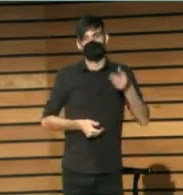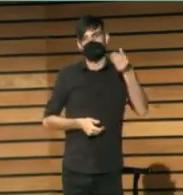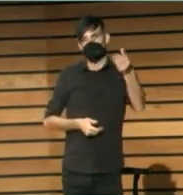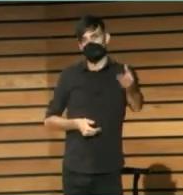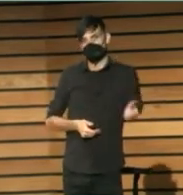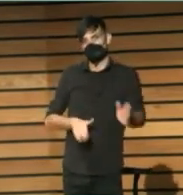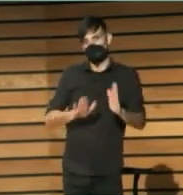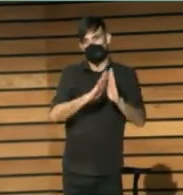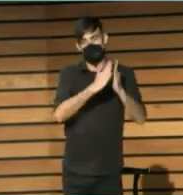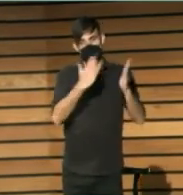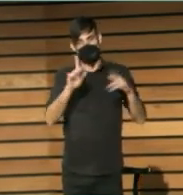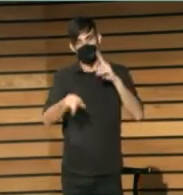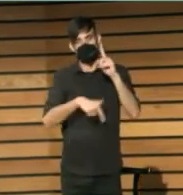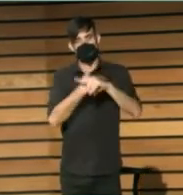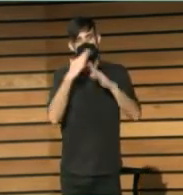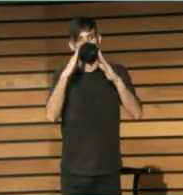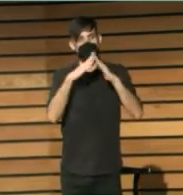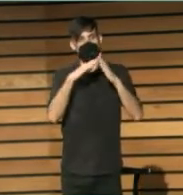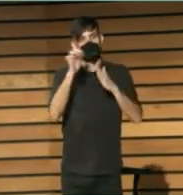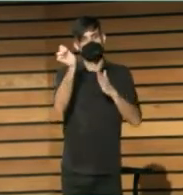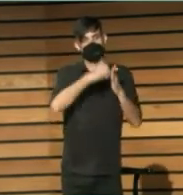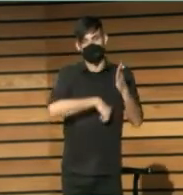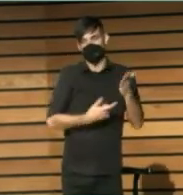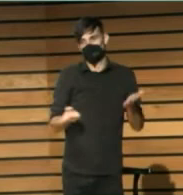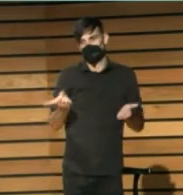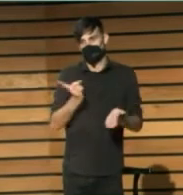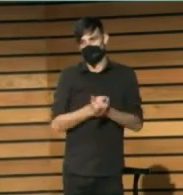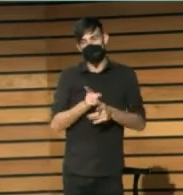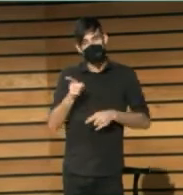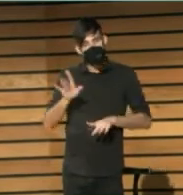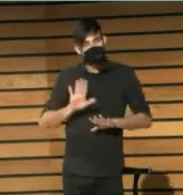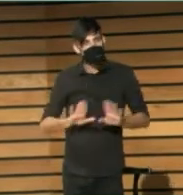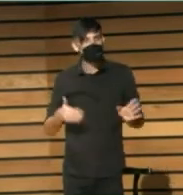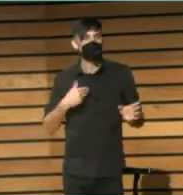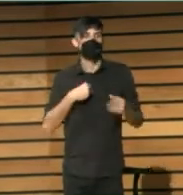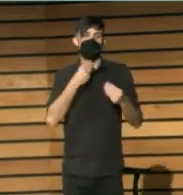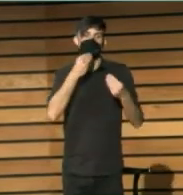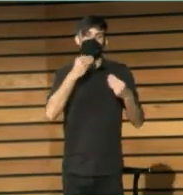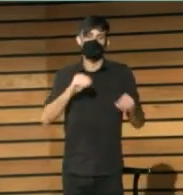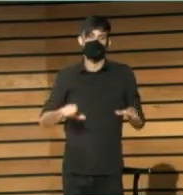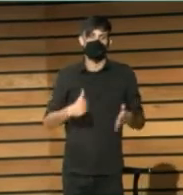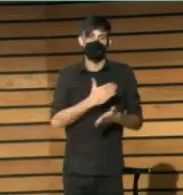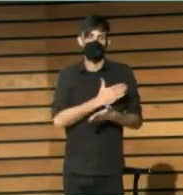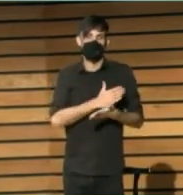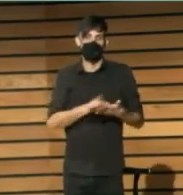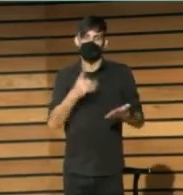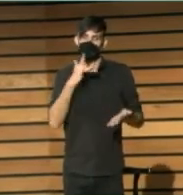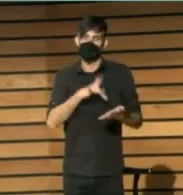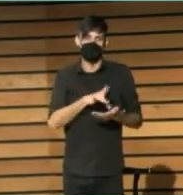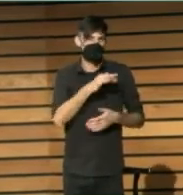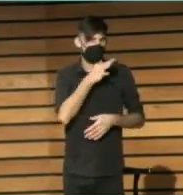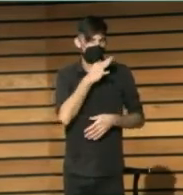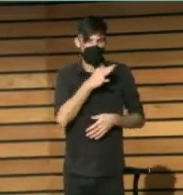otra vez se quedó sin libros. Pero esa ya es otra historia que no toca todavía.